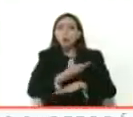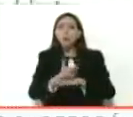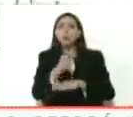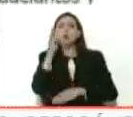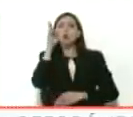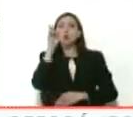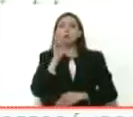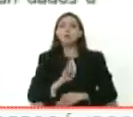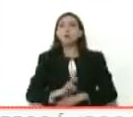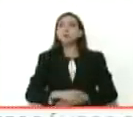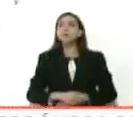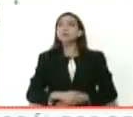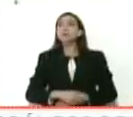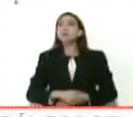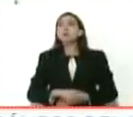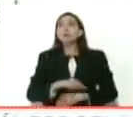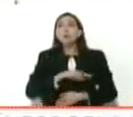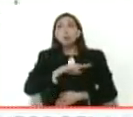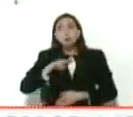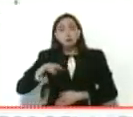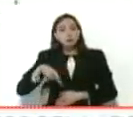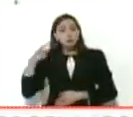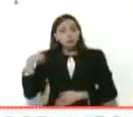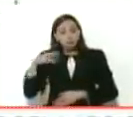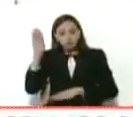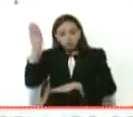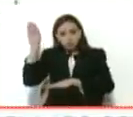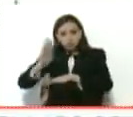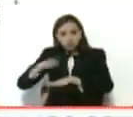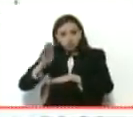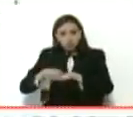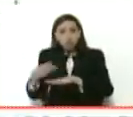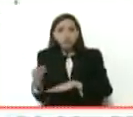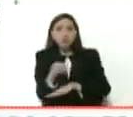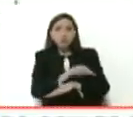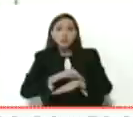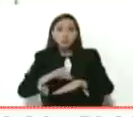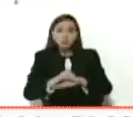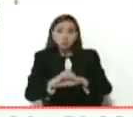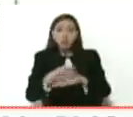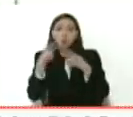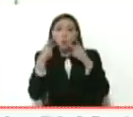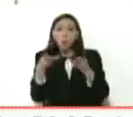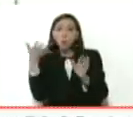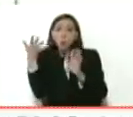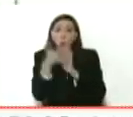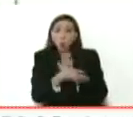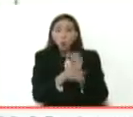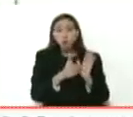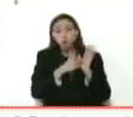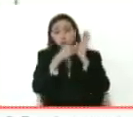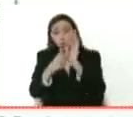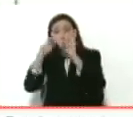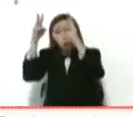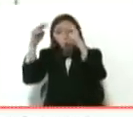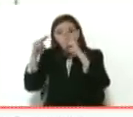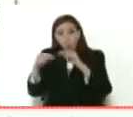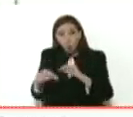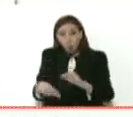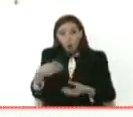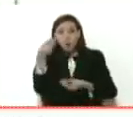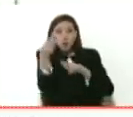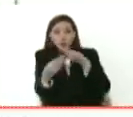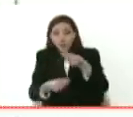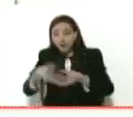en tal sentido se ha solicitado al ministerio público el inicio de la correspondiente investigación penal sobre